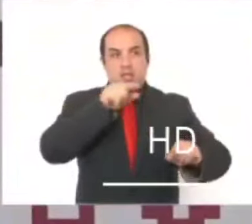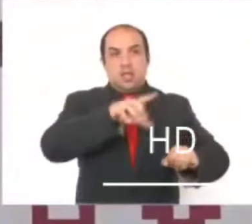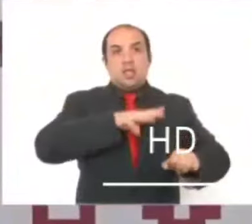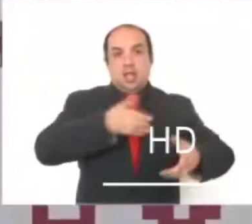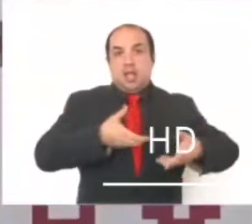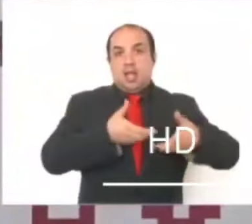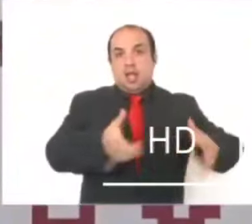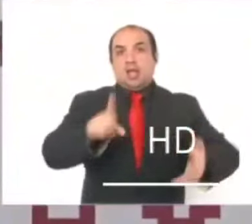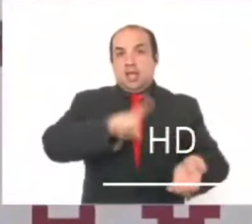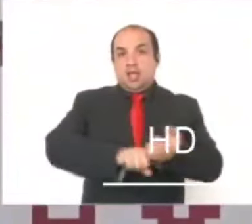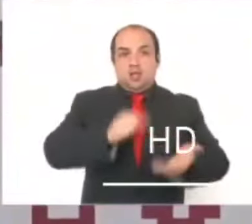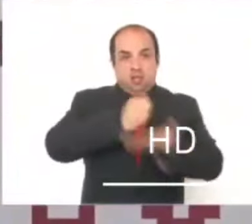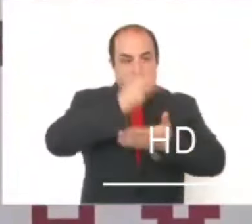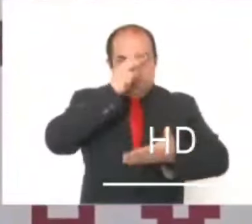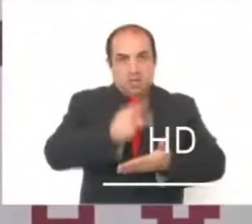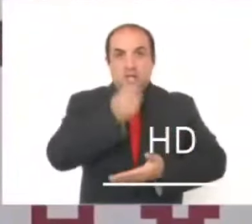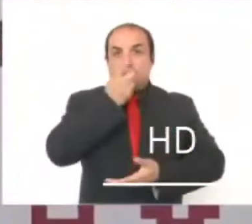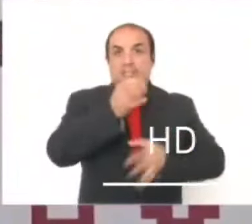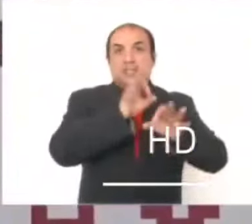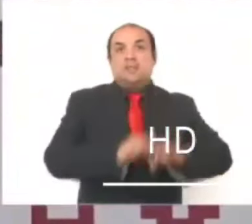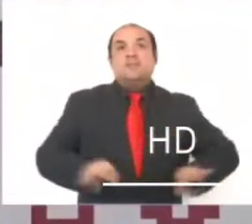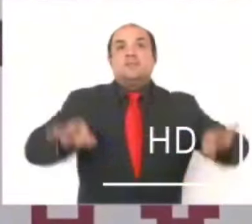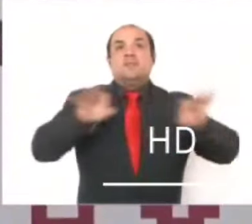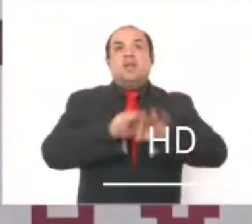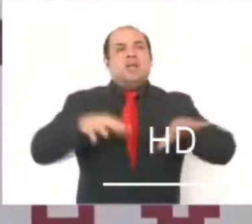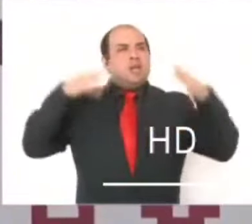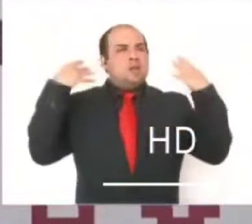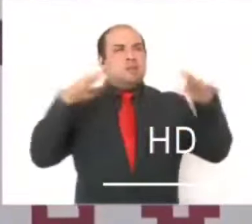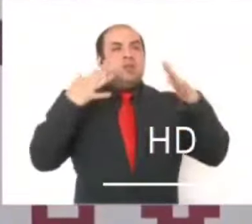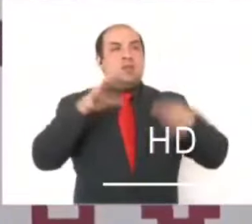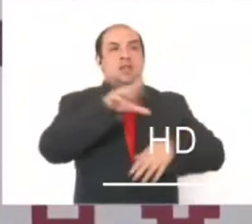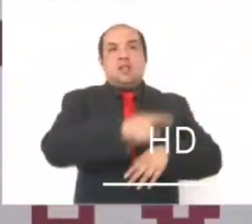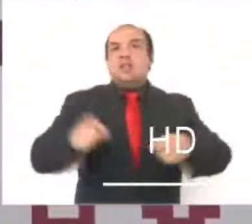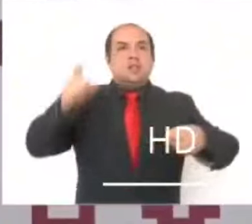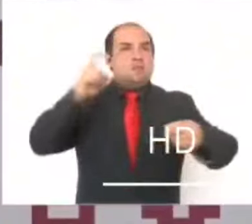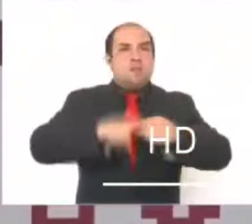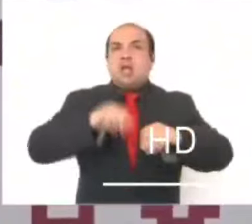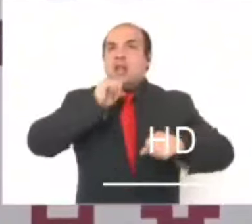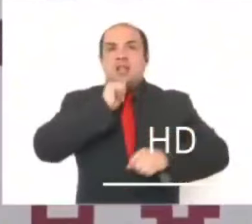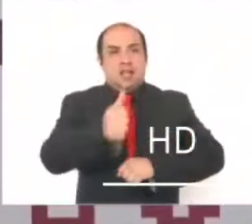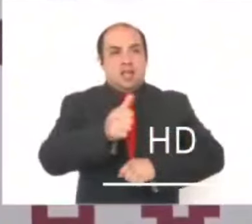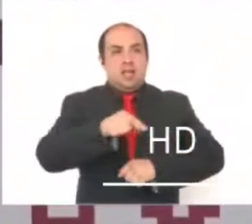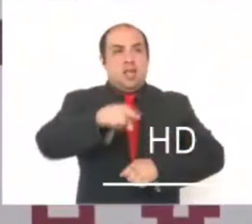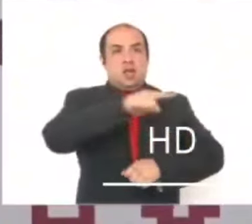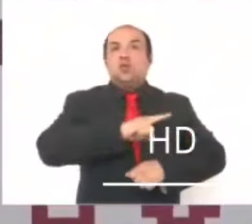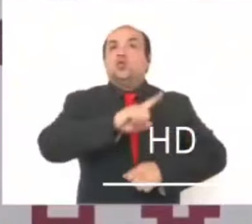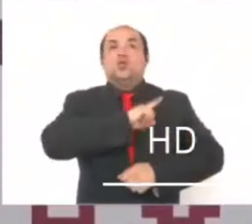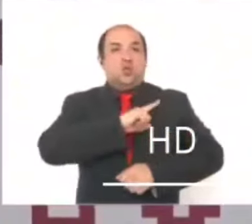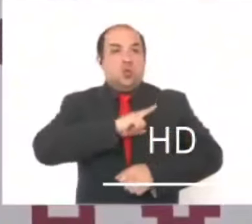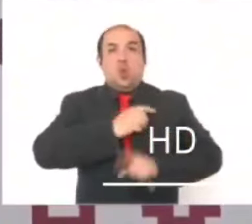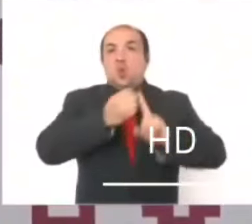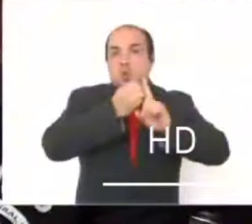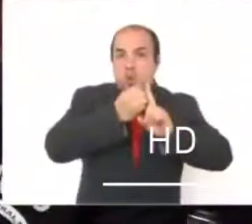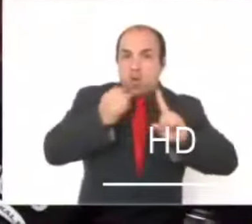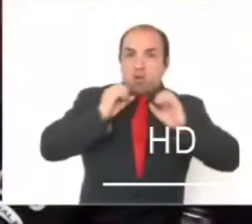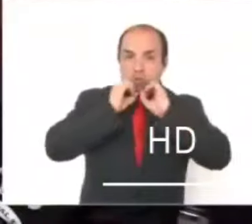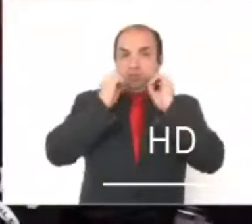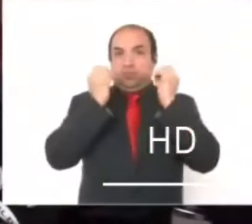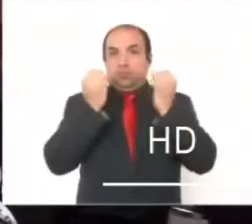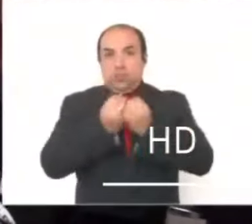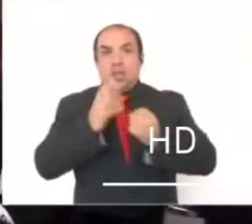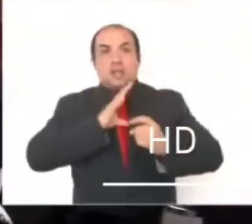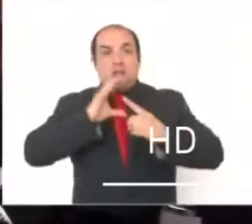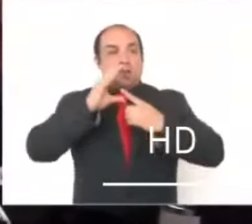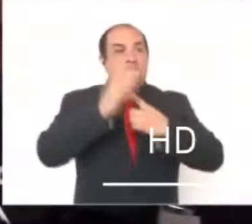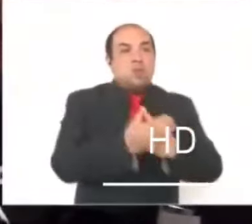México. Eso es muy importante, un aplauso. No están adscritos a nadie, están autoorganizados, tienen sus